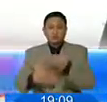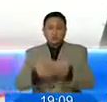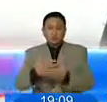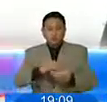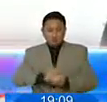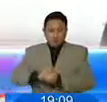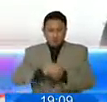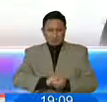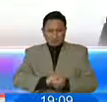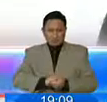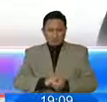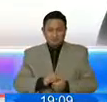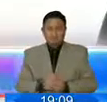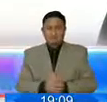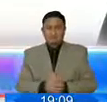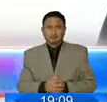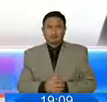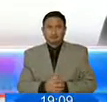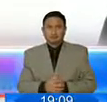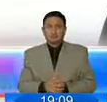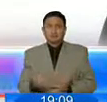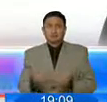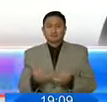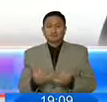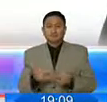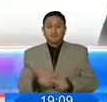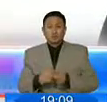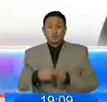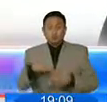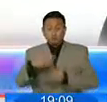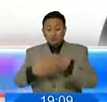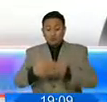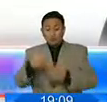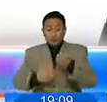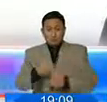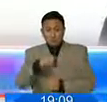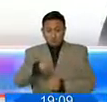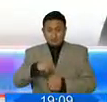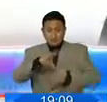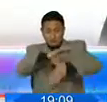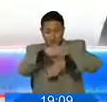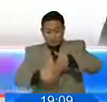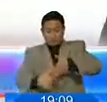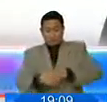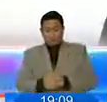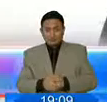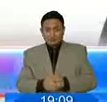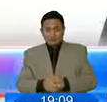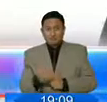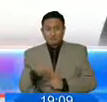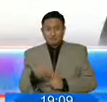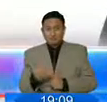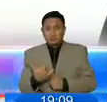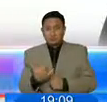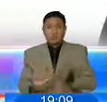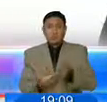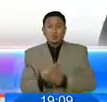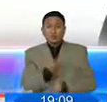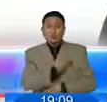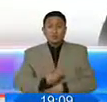solidaridad colectiva con lo que está comenzando a suceder en la región con la presencia